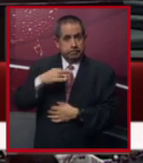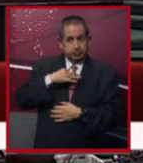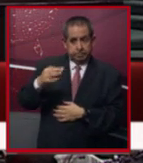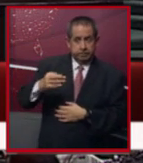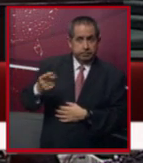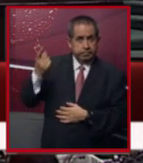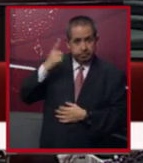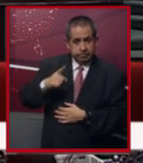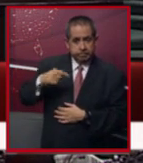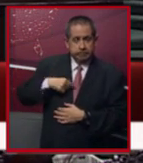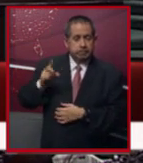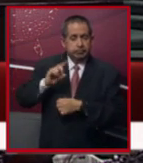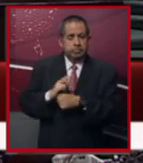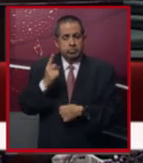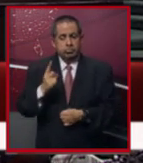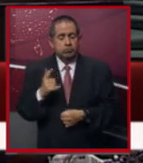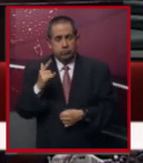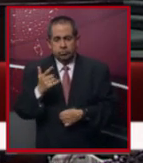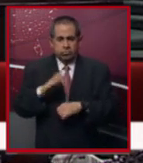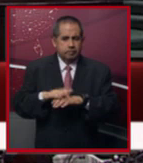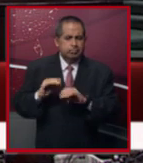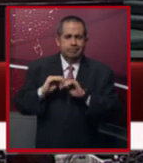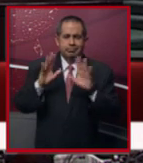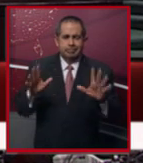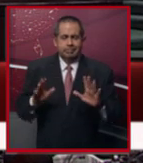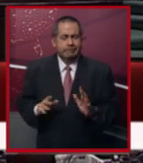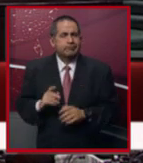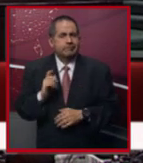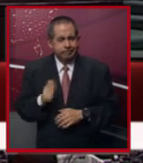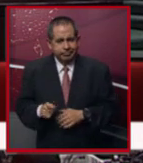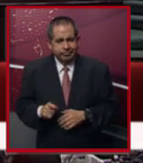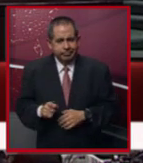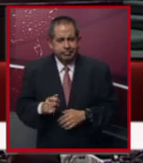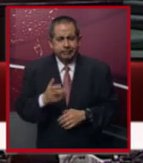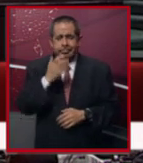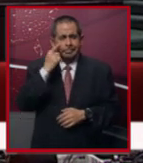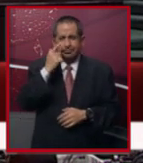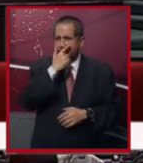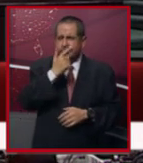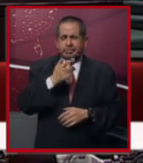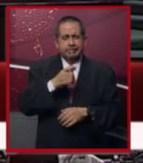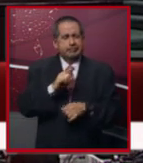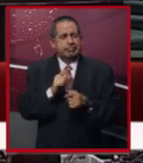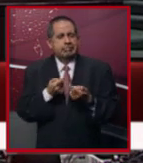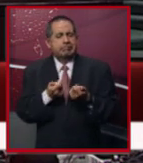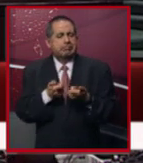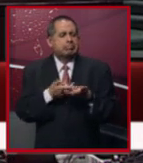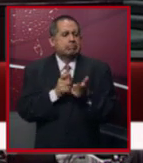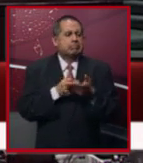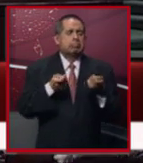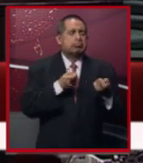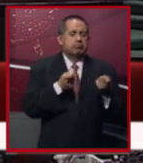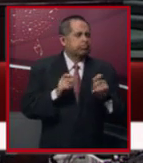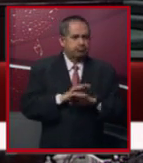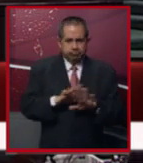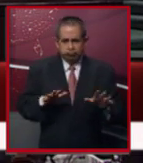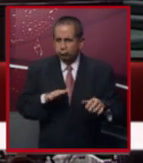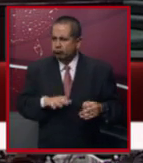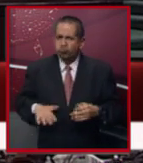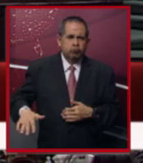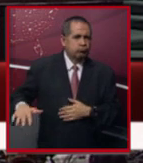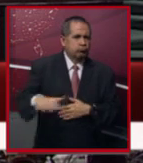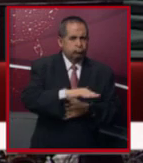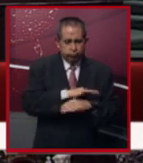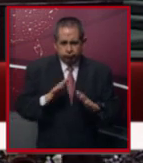electores el 1 de julio fue claro: dejar a un lado la democracia de pocos y construir la democracia de